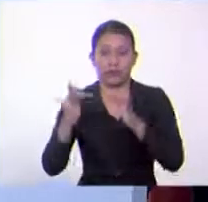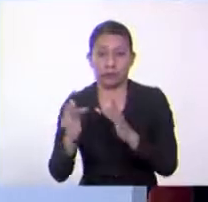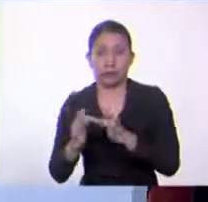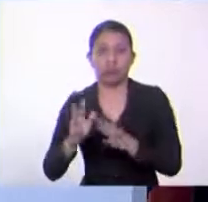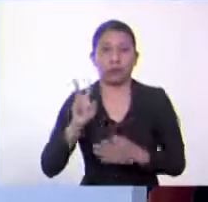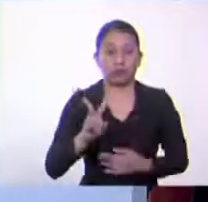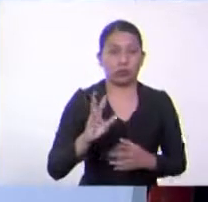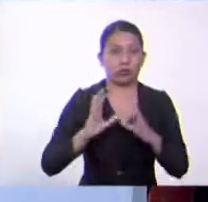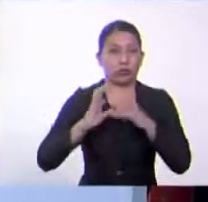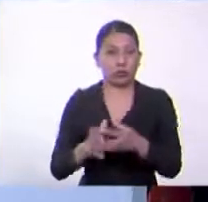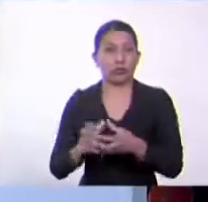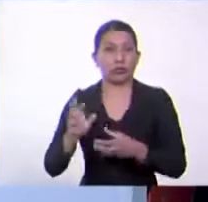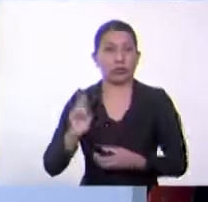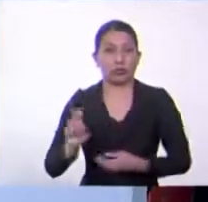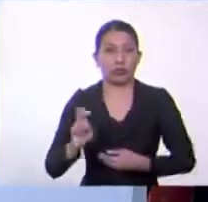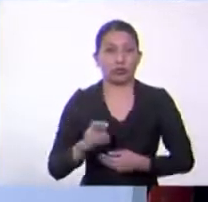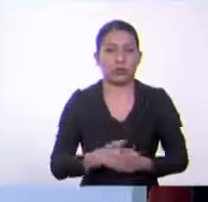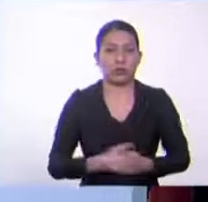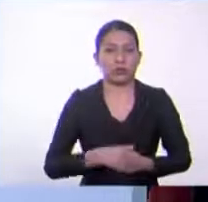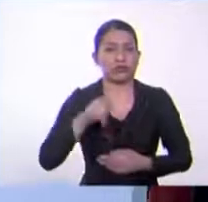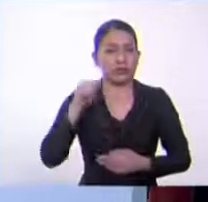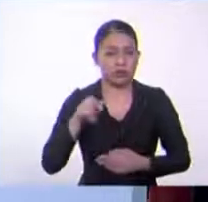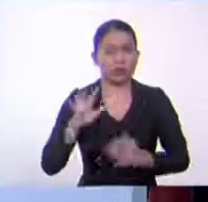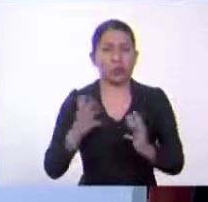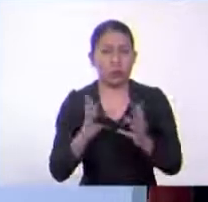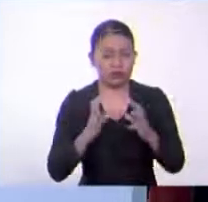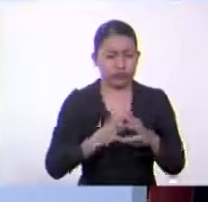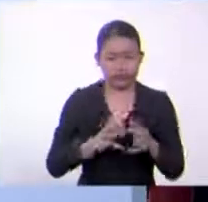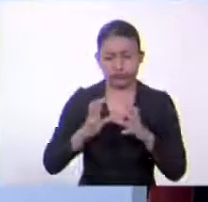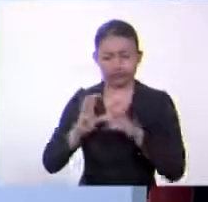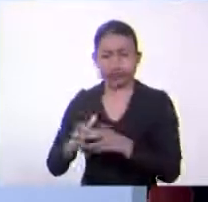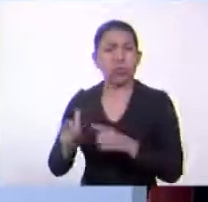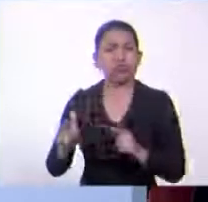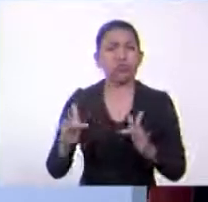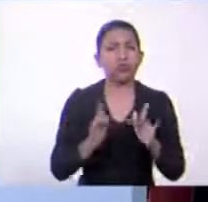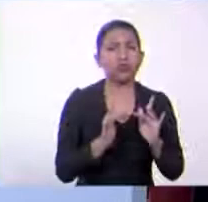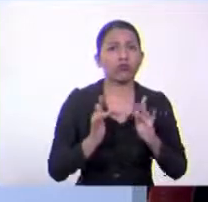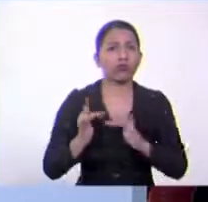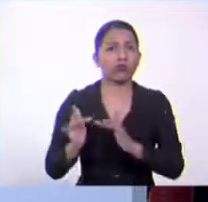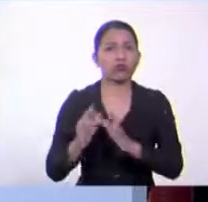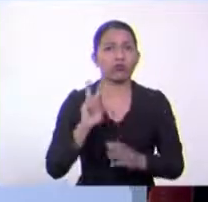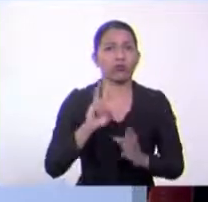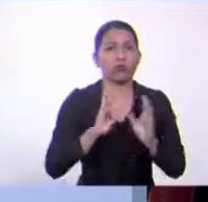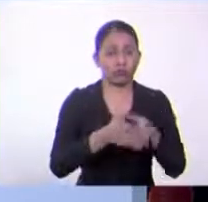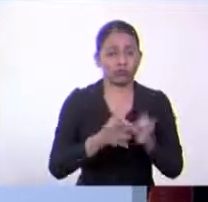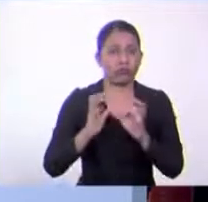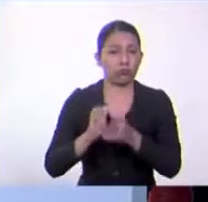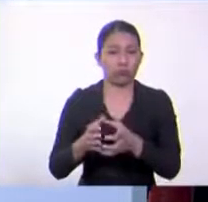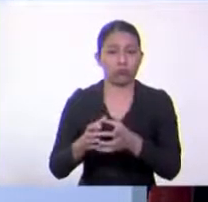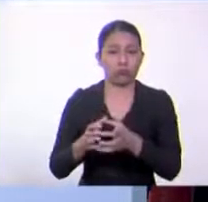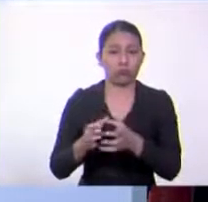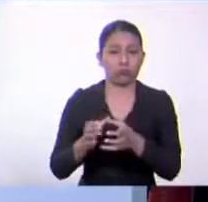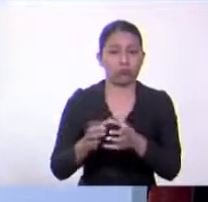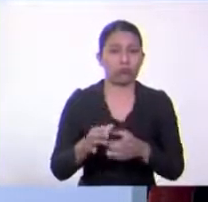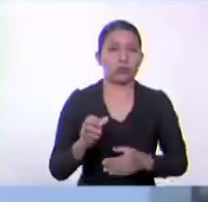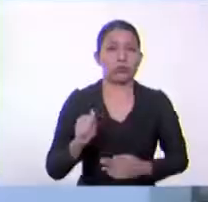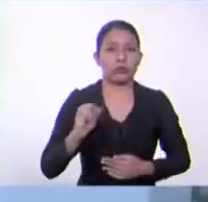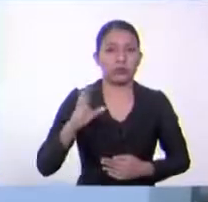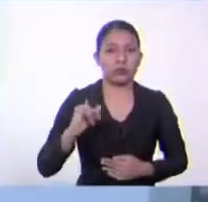2 grupos R. Estos se forman por la interacción de 2 grupos de ácido